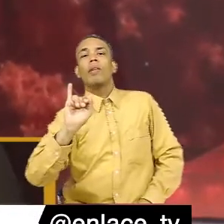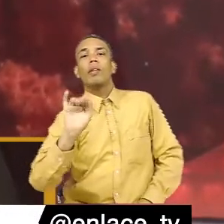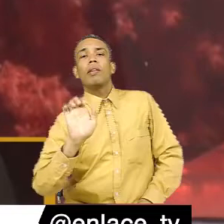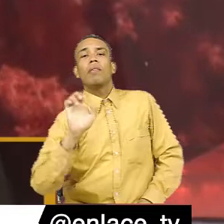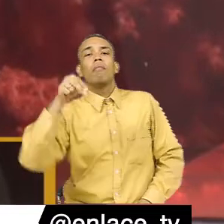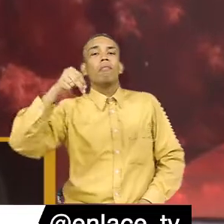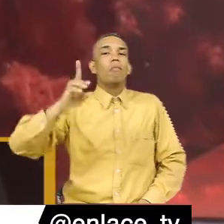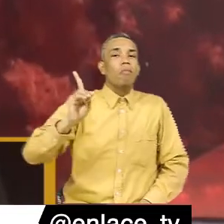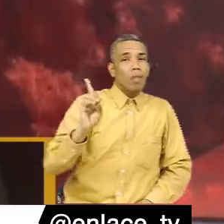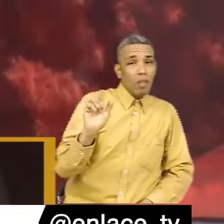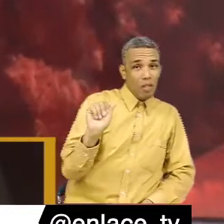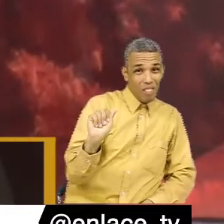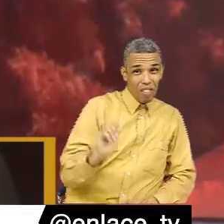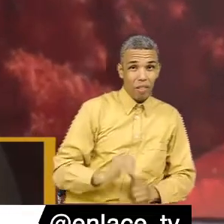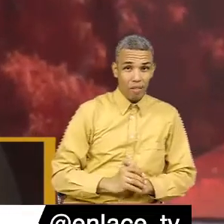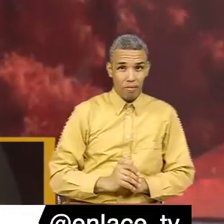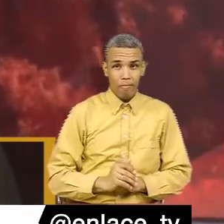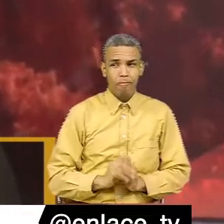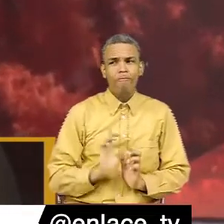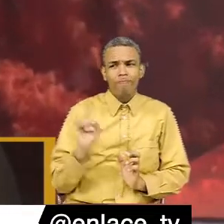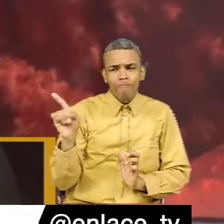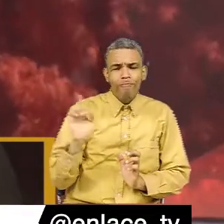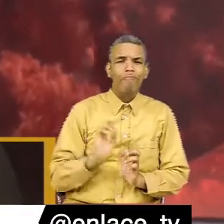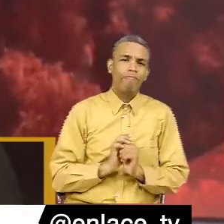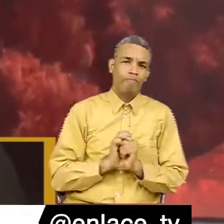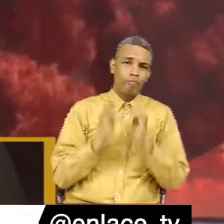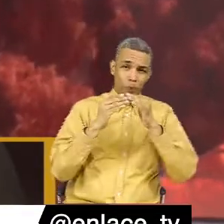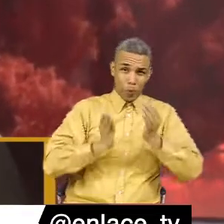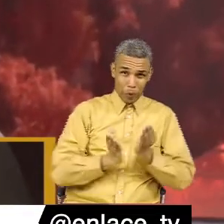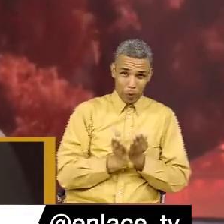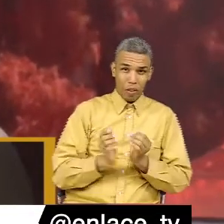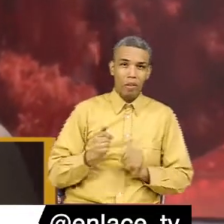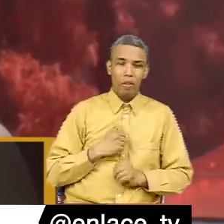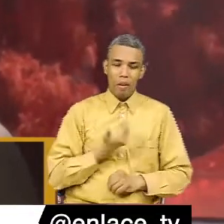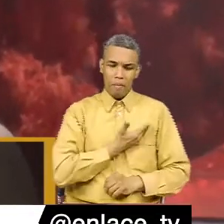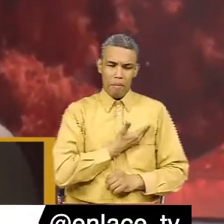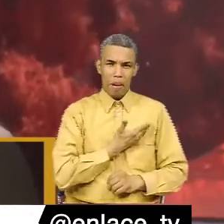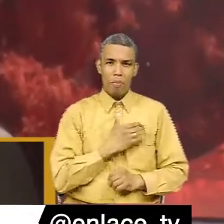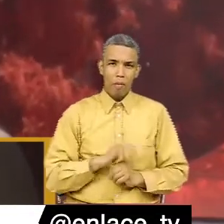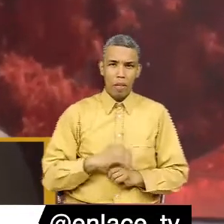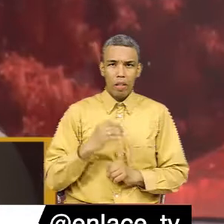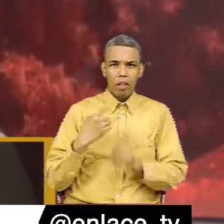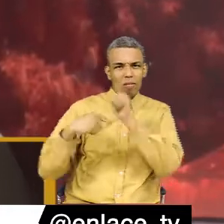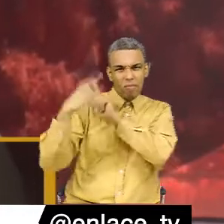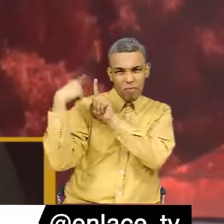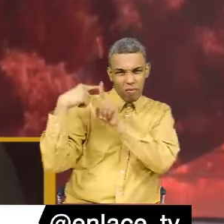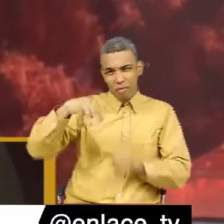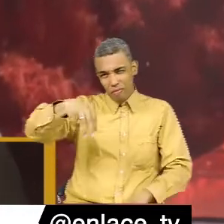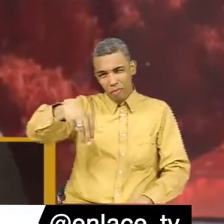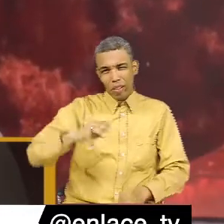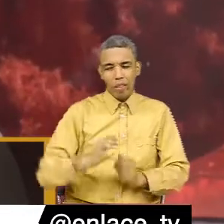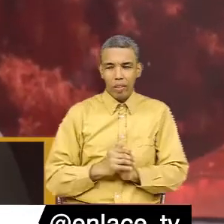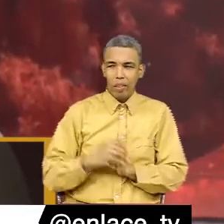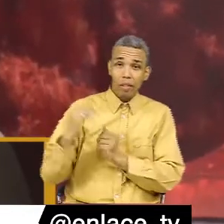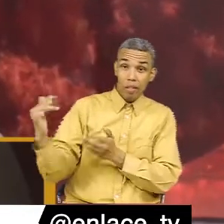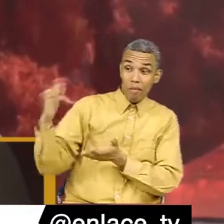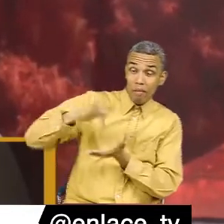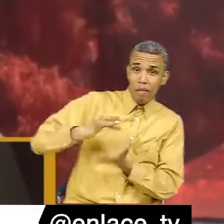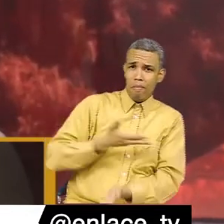la visita de la madre de familia el día martes 13, que nos manifestaba de manera